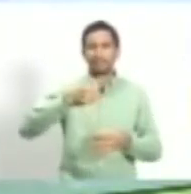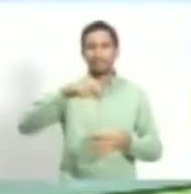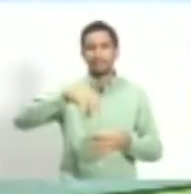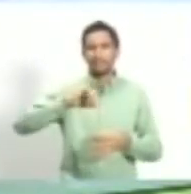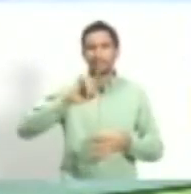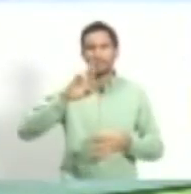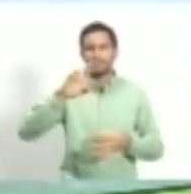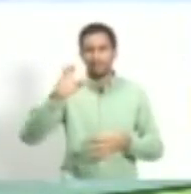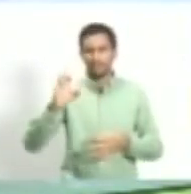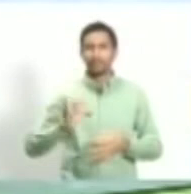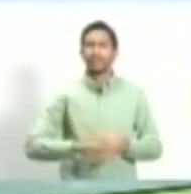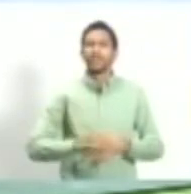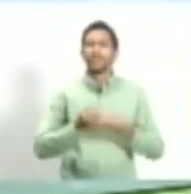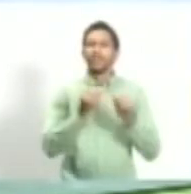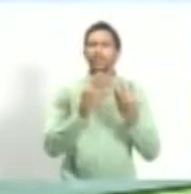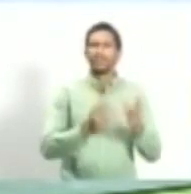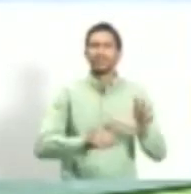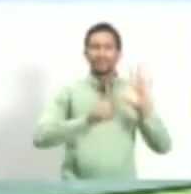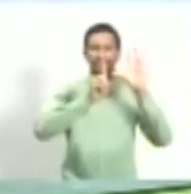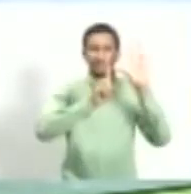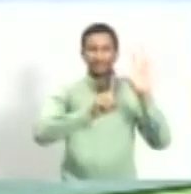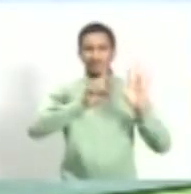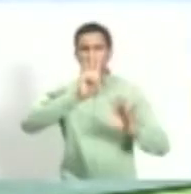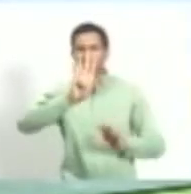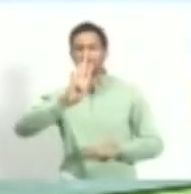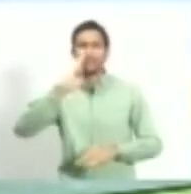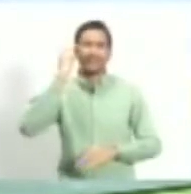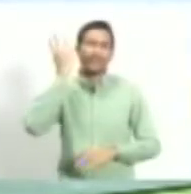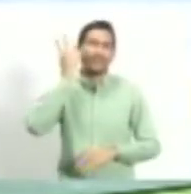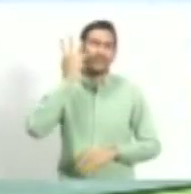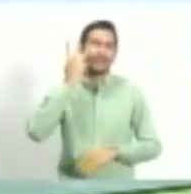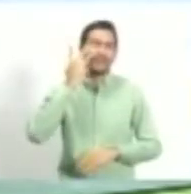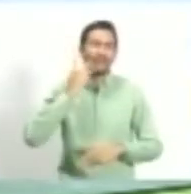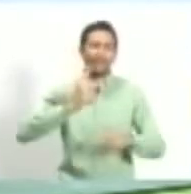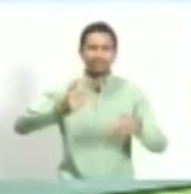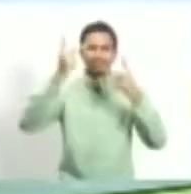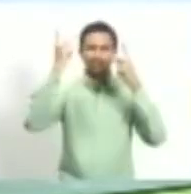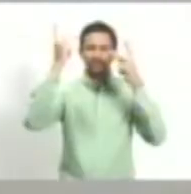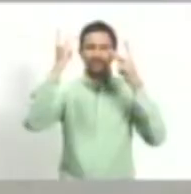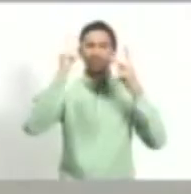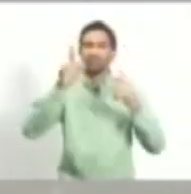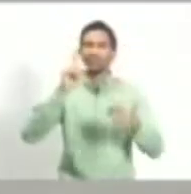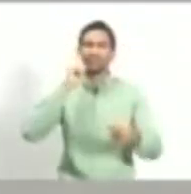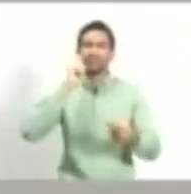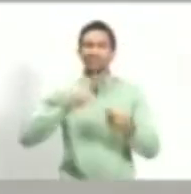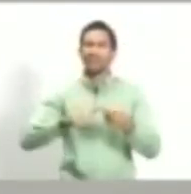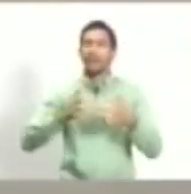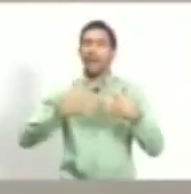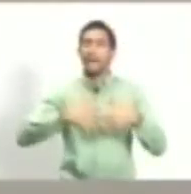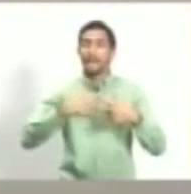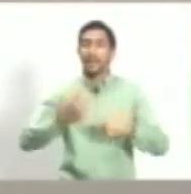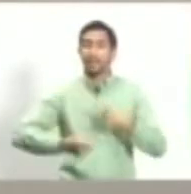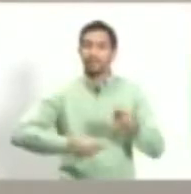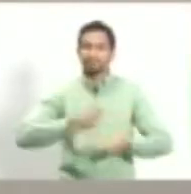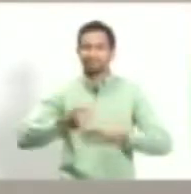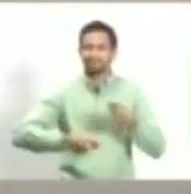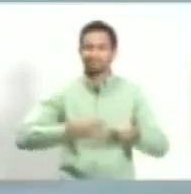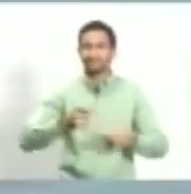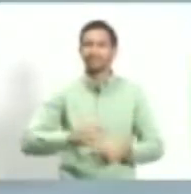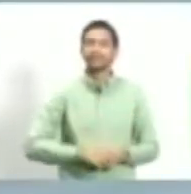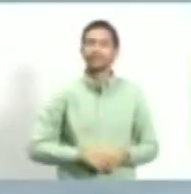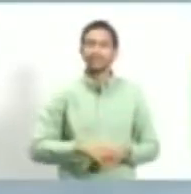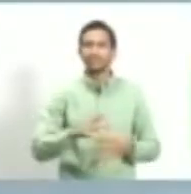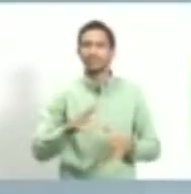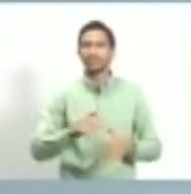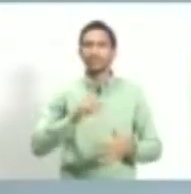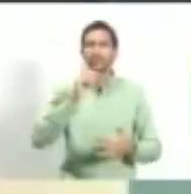64 días de huelga en la principal fuente de empleo del municipio. Pérdidas superiores a los 4 mil millones de